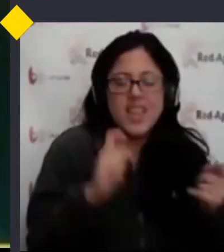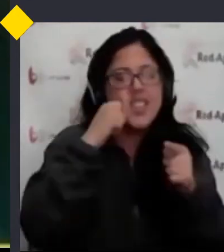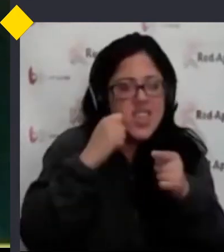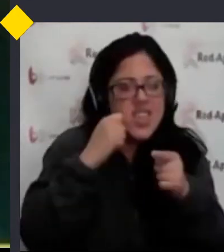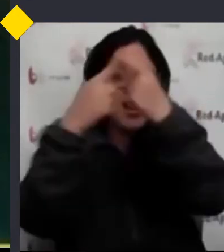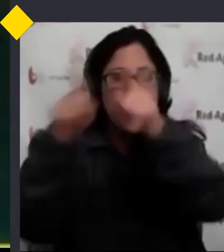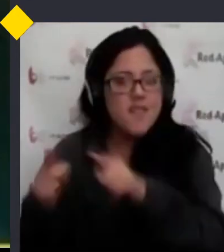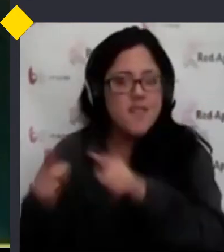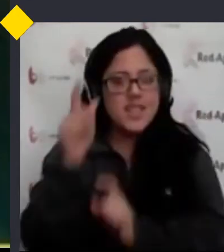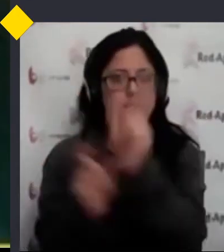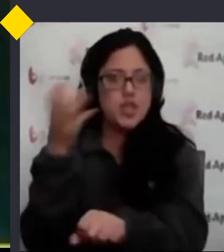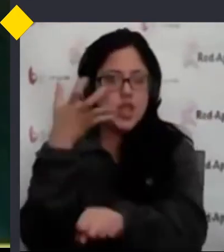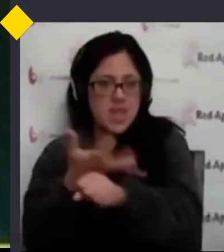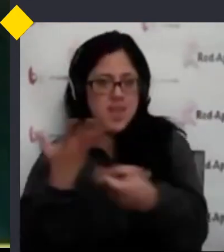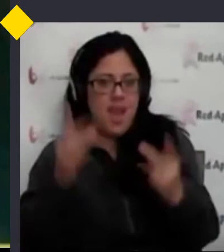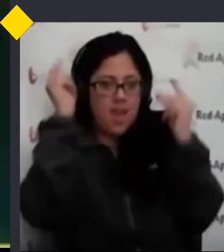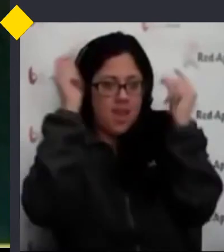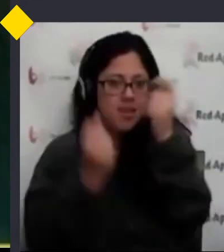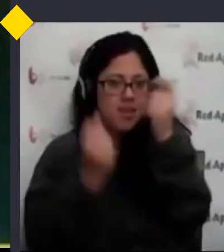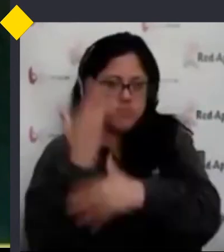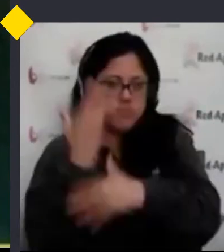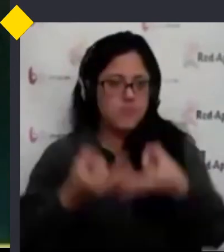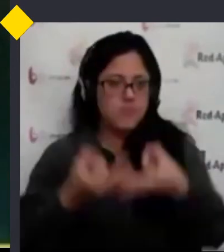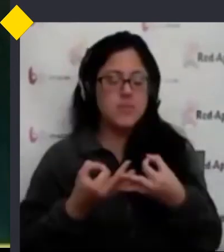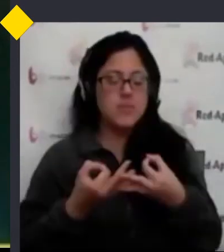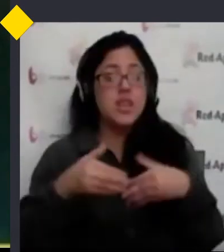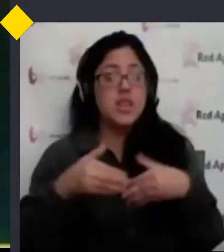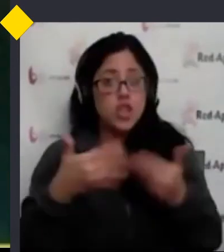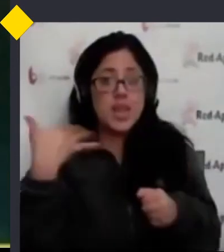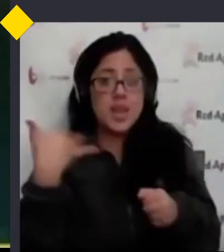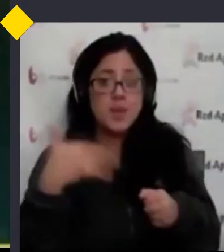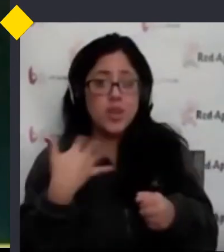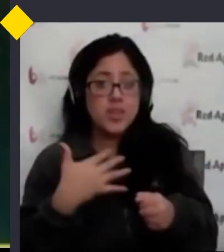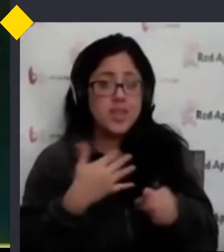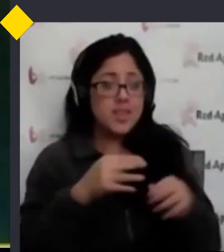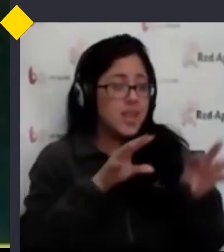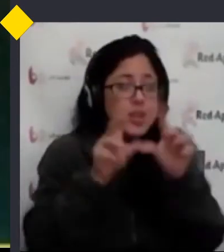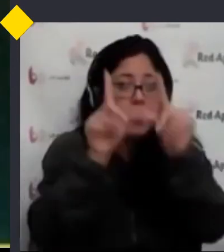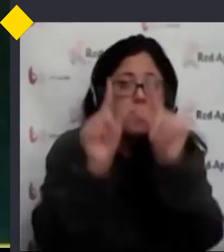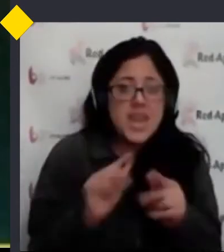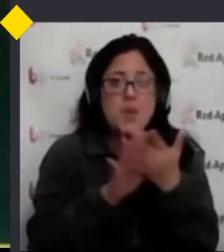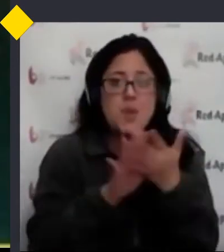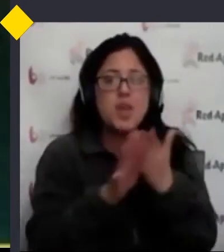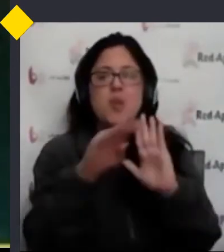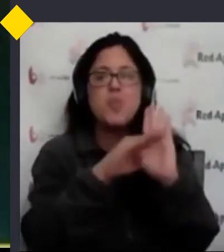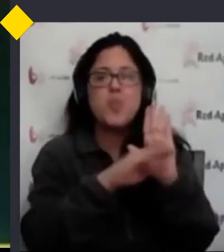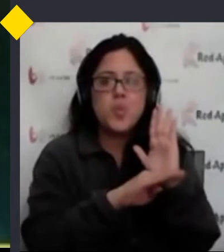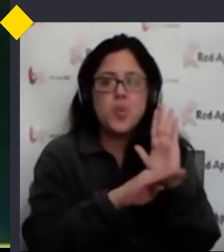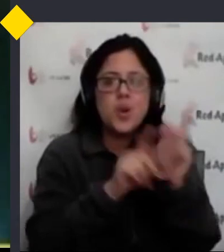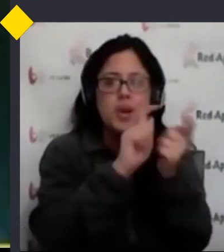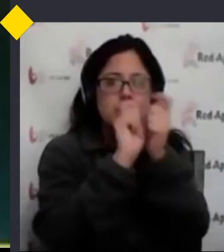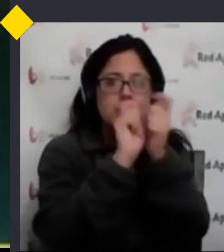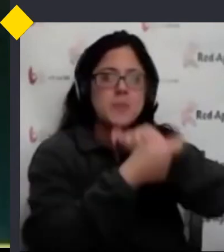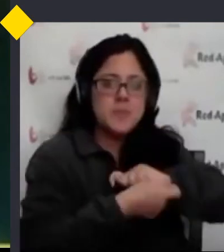importante estos gestos pequeños, por ejemplo, protocolos de transición de género dentro de las